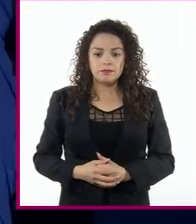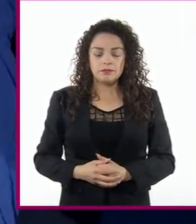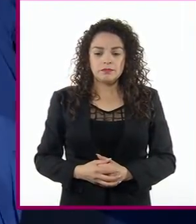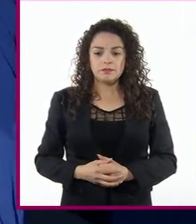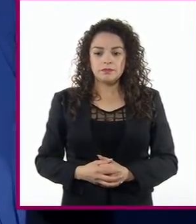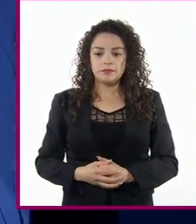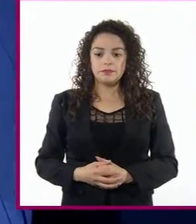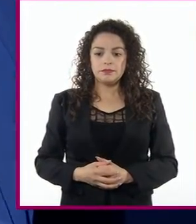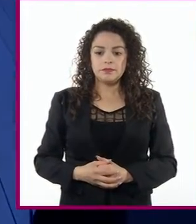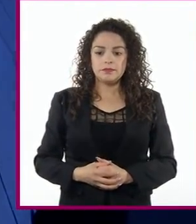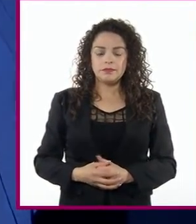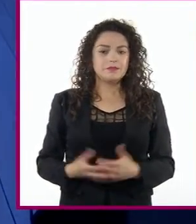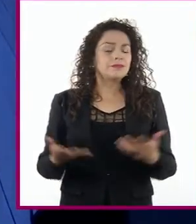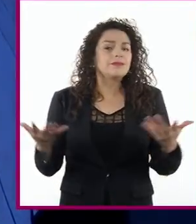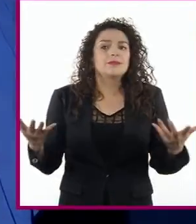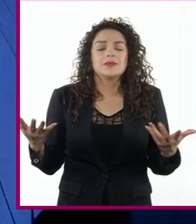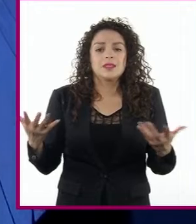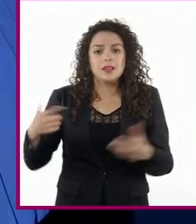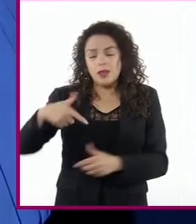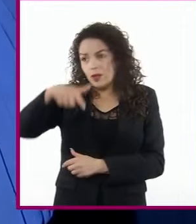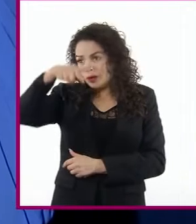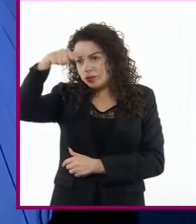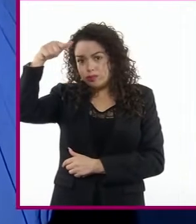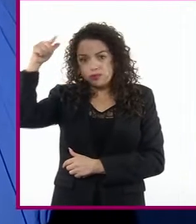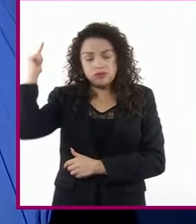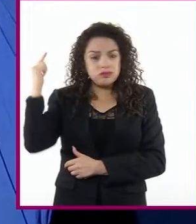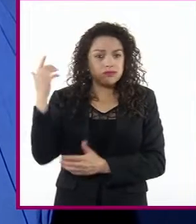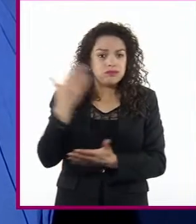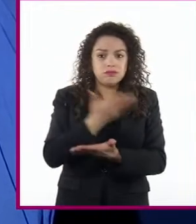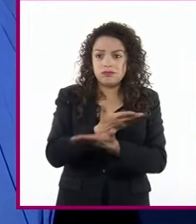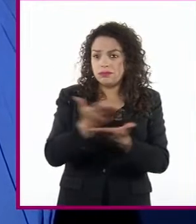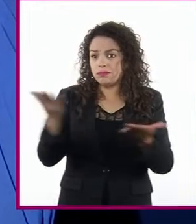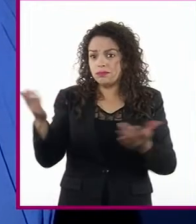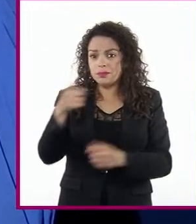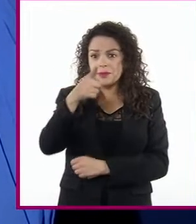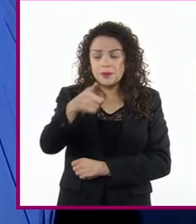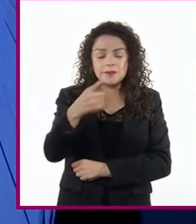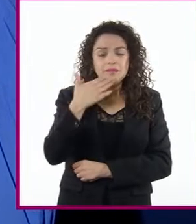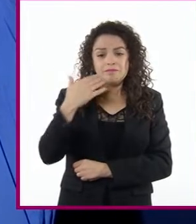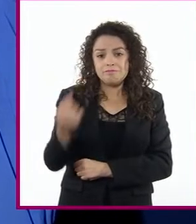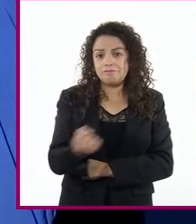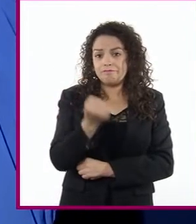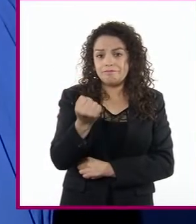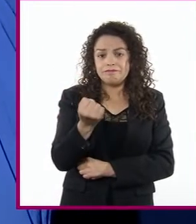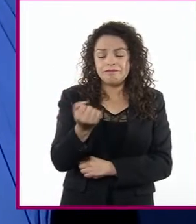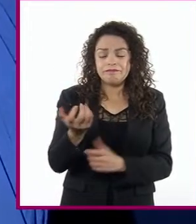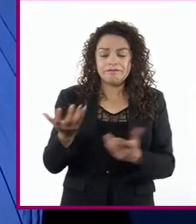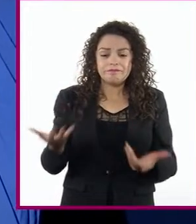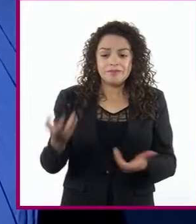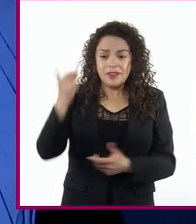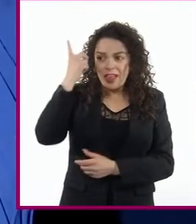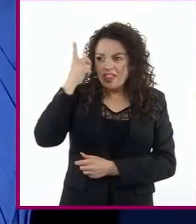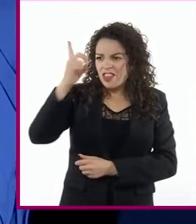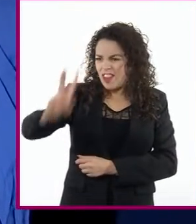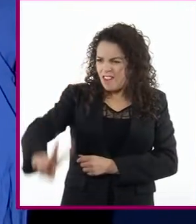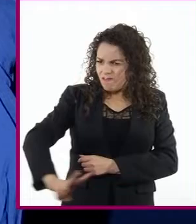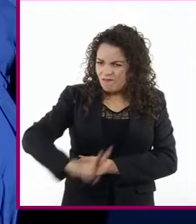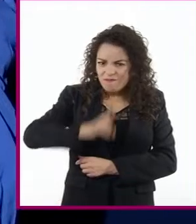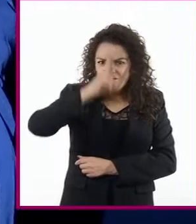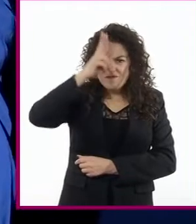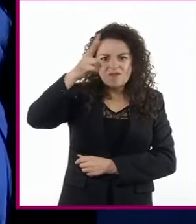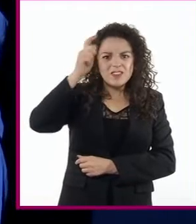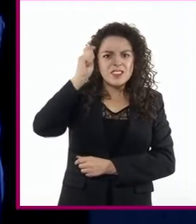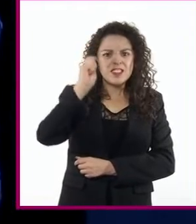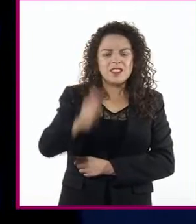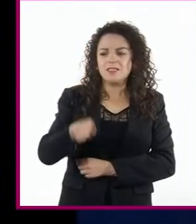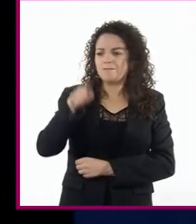¡Qué locura se abatió sobre ti, infortunado! ¿Qué Dios vengador ha puesto el colmo